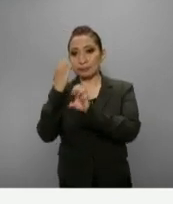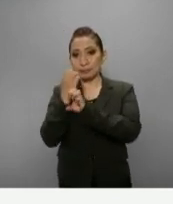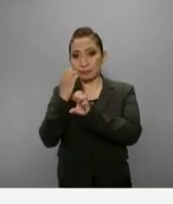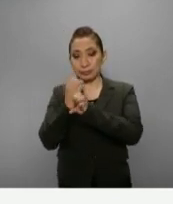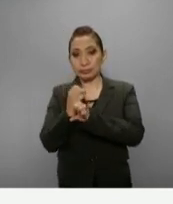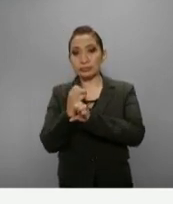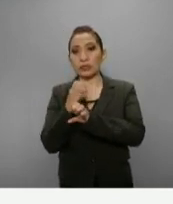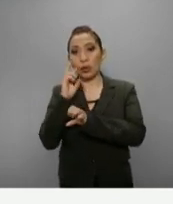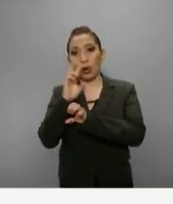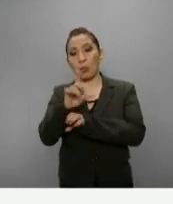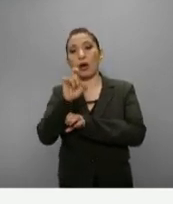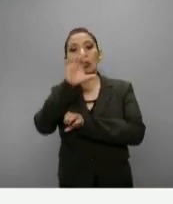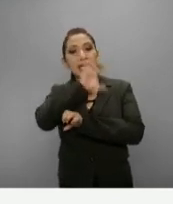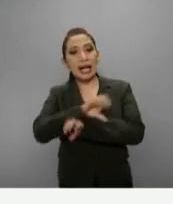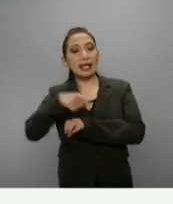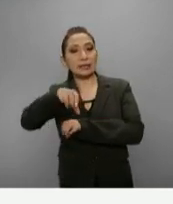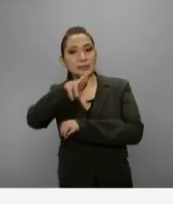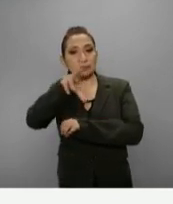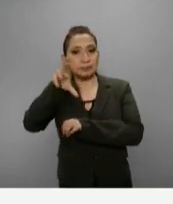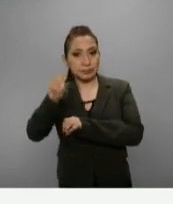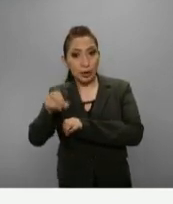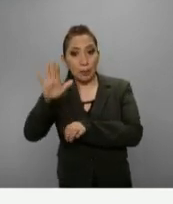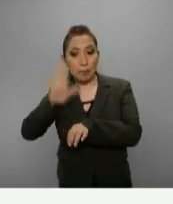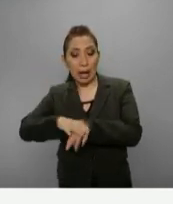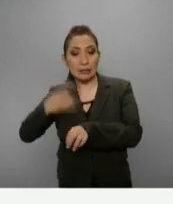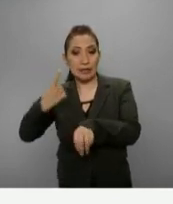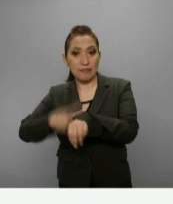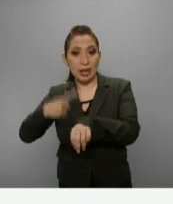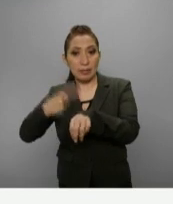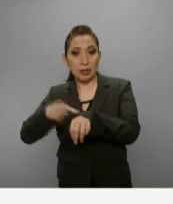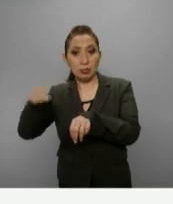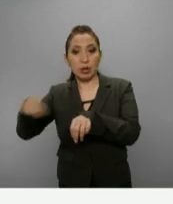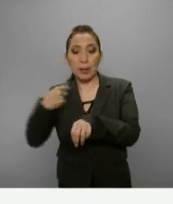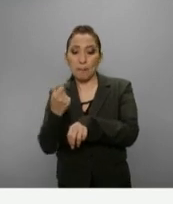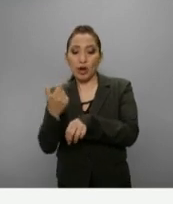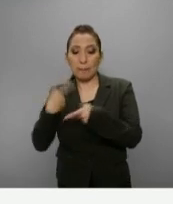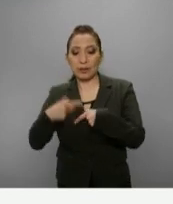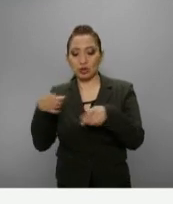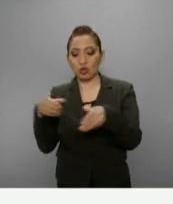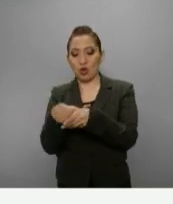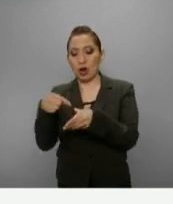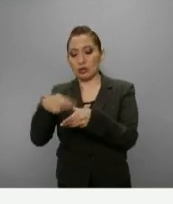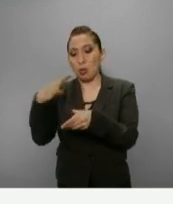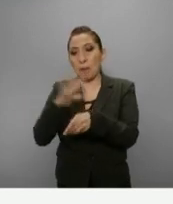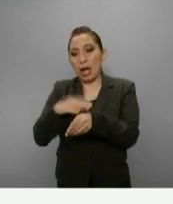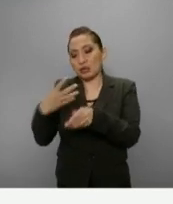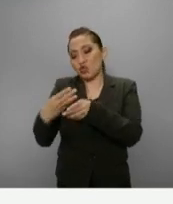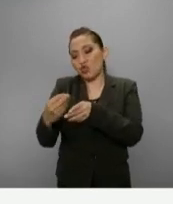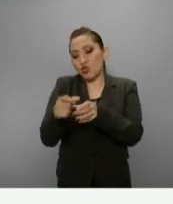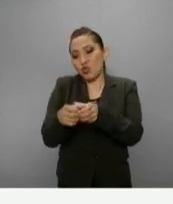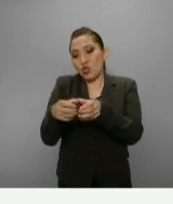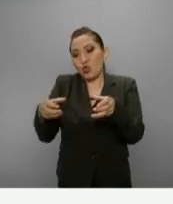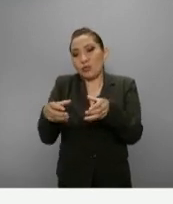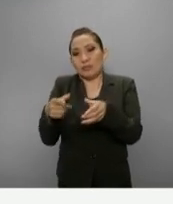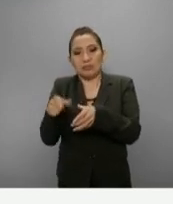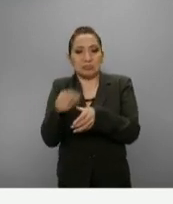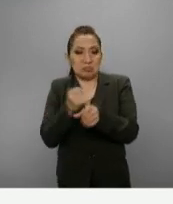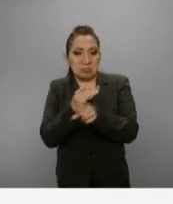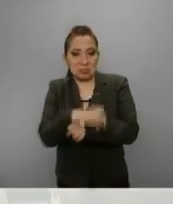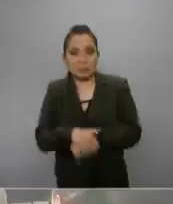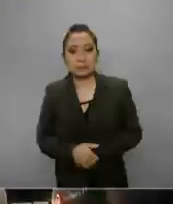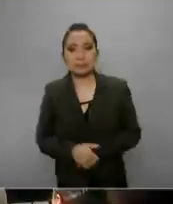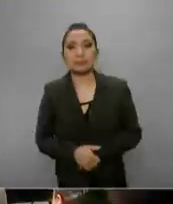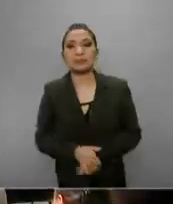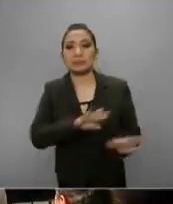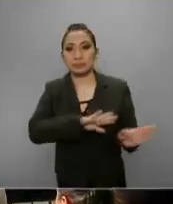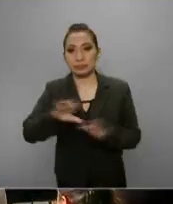estados como Aguascalientes y Quintana Roo a la cabeza en este tipo de análisis de la